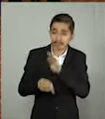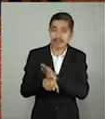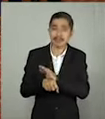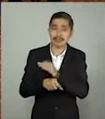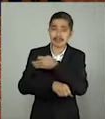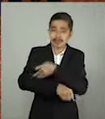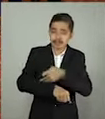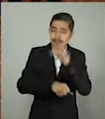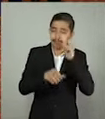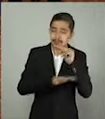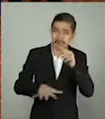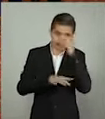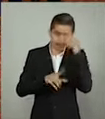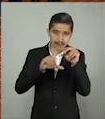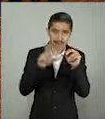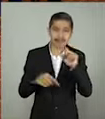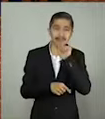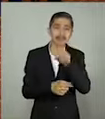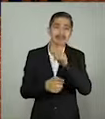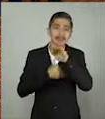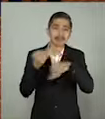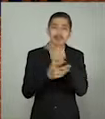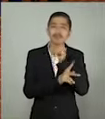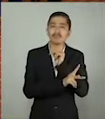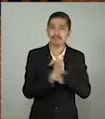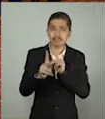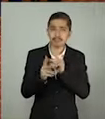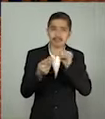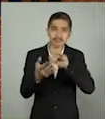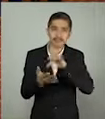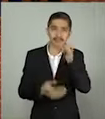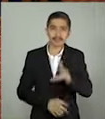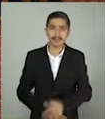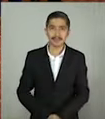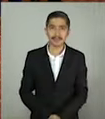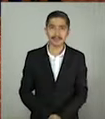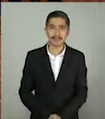de Michoacán y de México, y por el bien de todas y de todos. Muchísimas gracias.